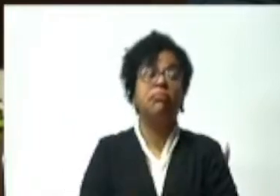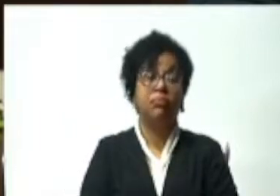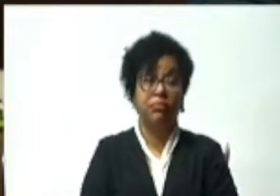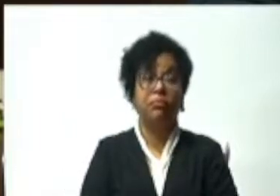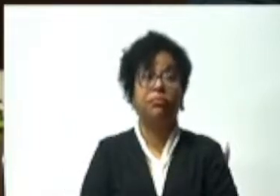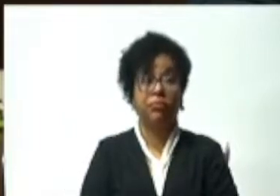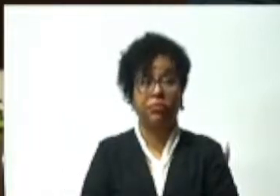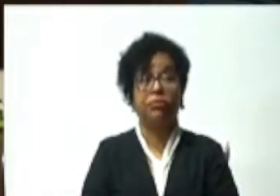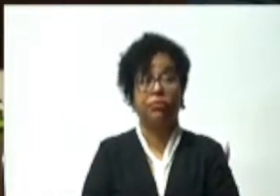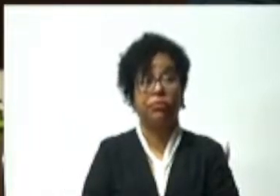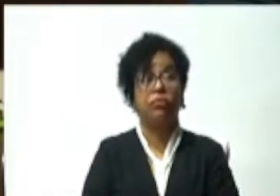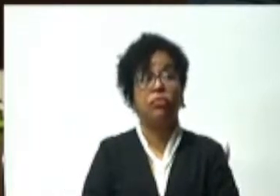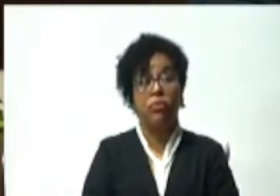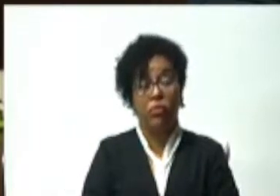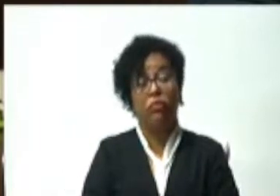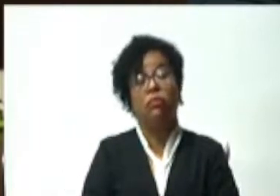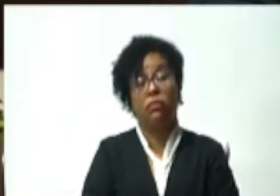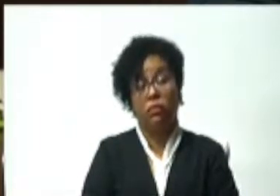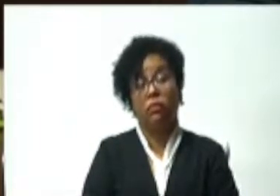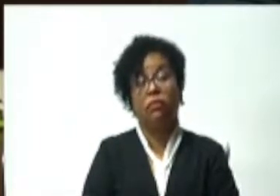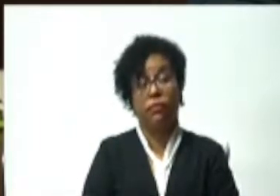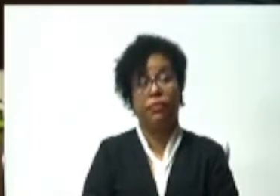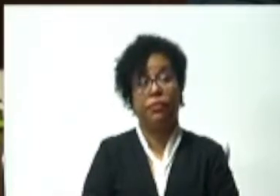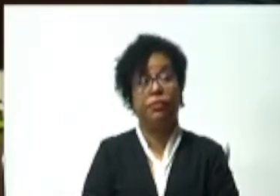Entonces, yo le sugiero